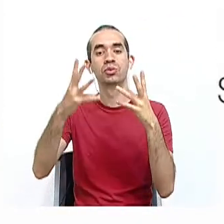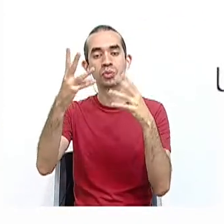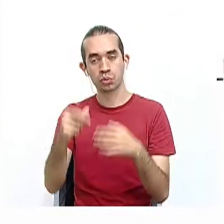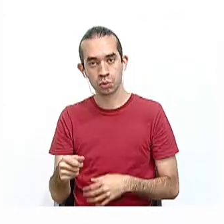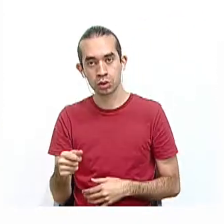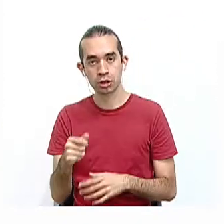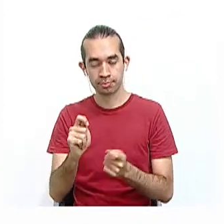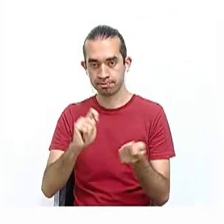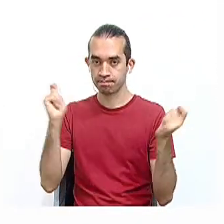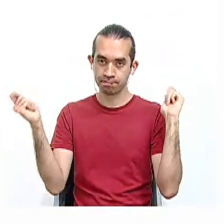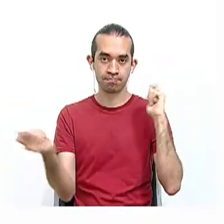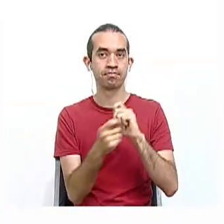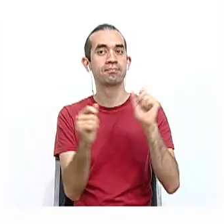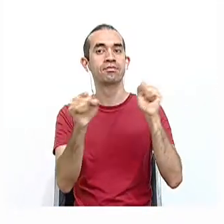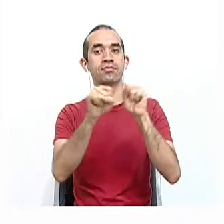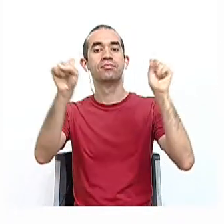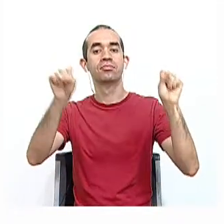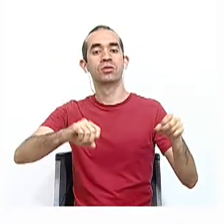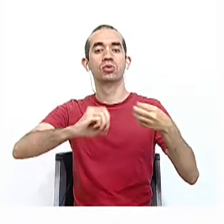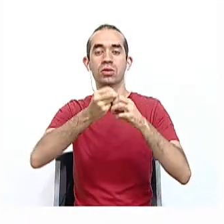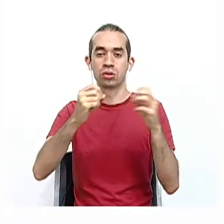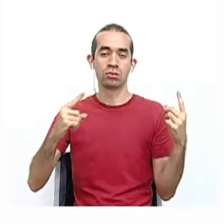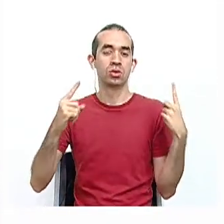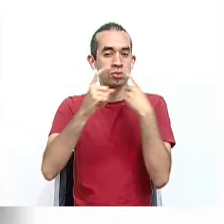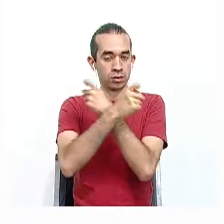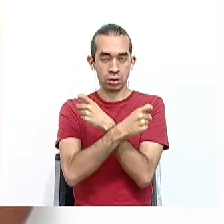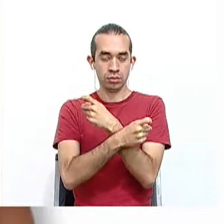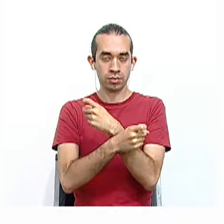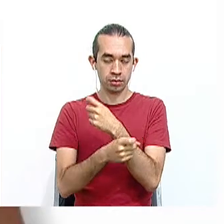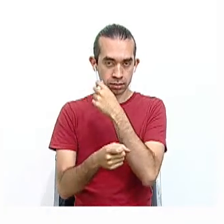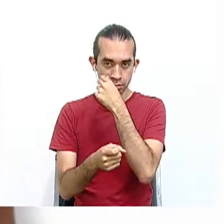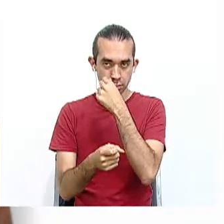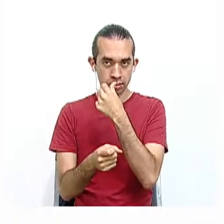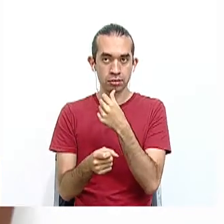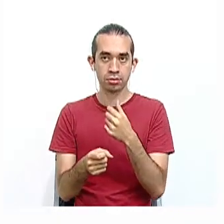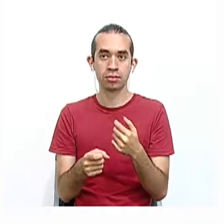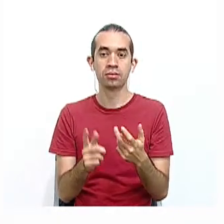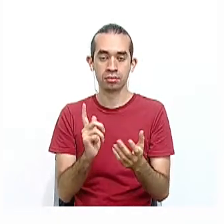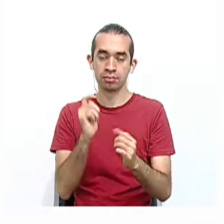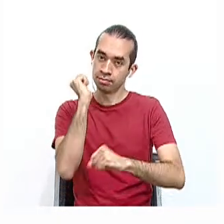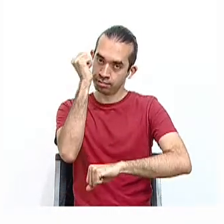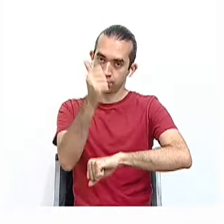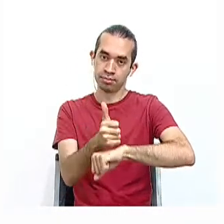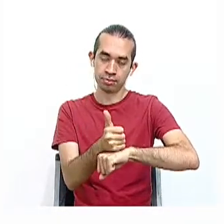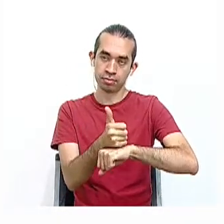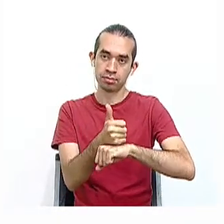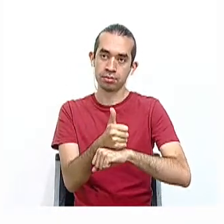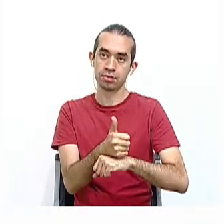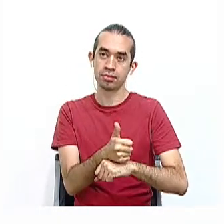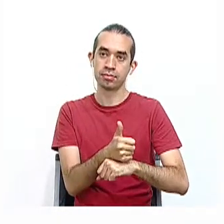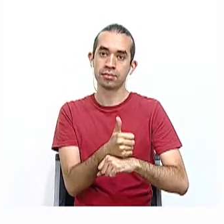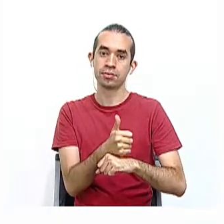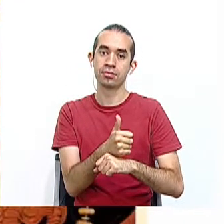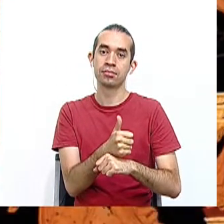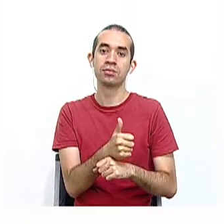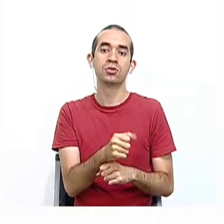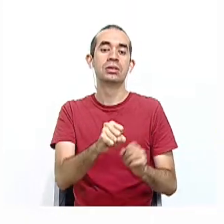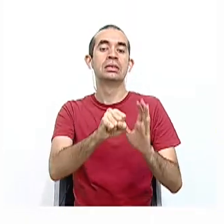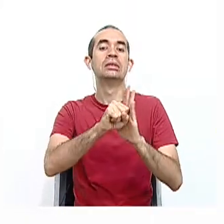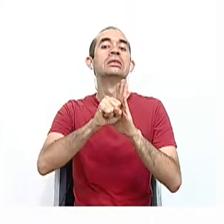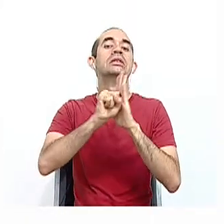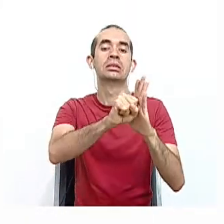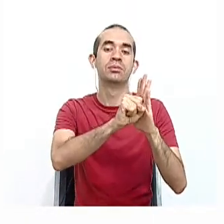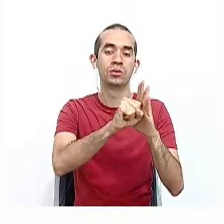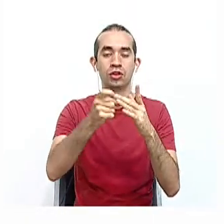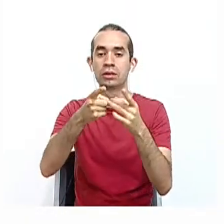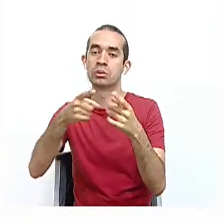dieron paso a los sistemas de numeración más complejos, los cuales implicaban establecer un signo de carácter simbólico o